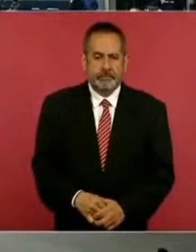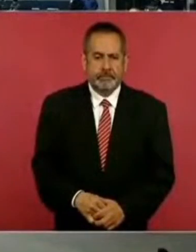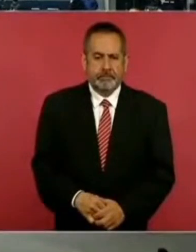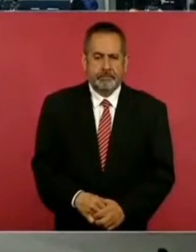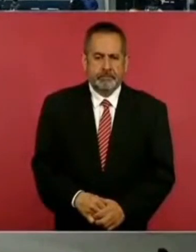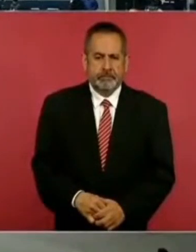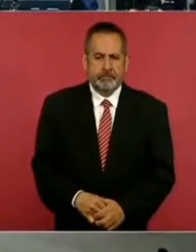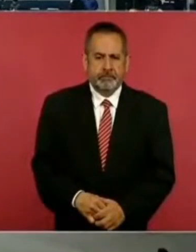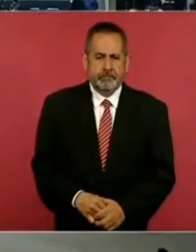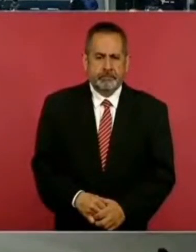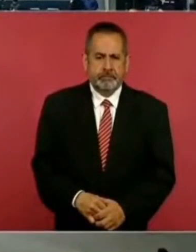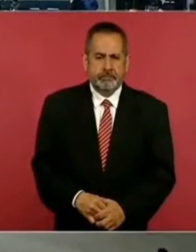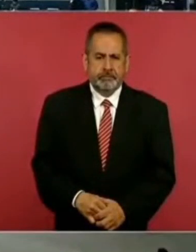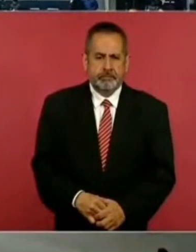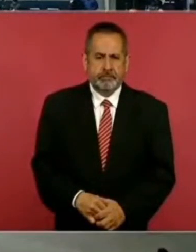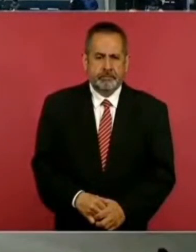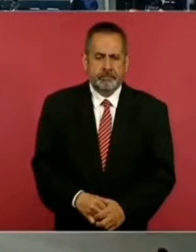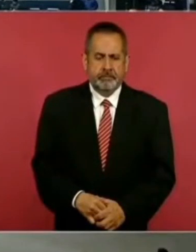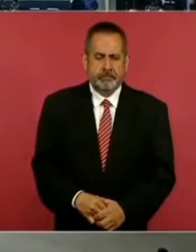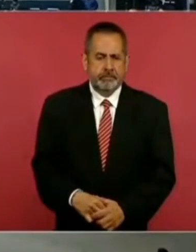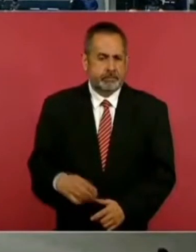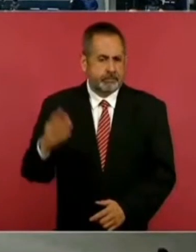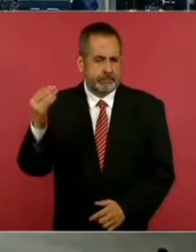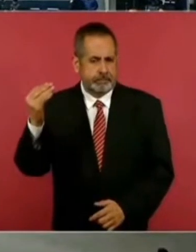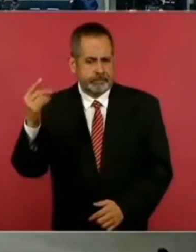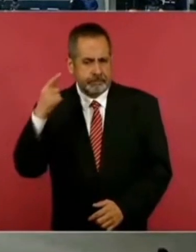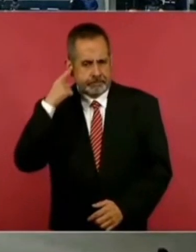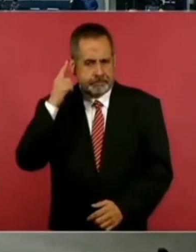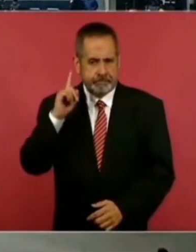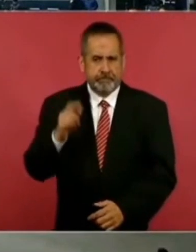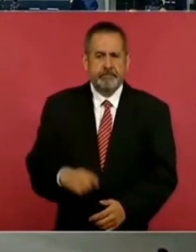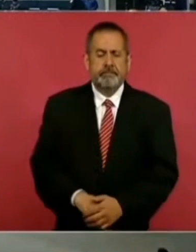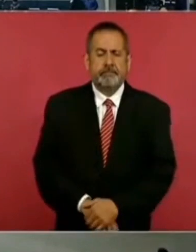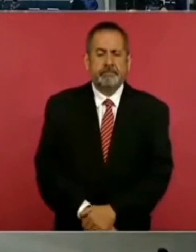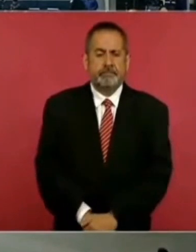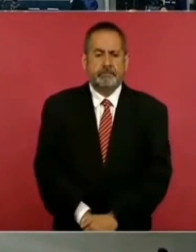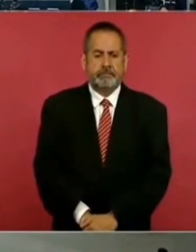canciller ha hecho información de mexicanos heridos por el tiroteo en